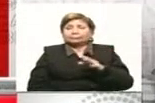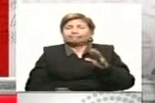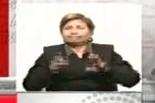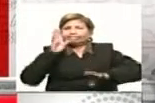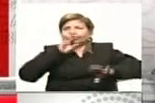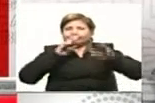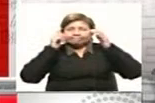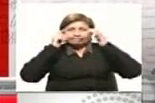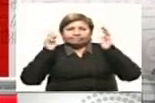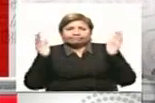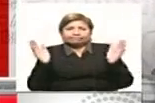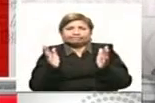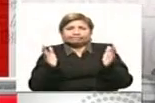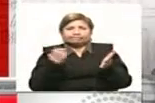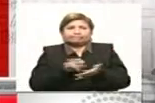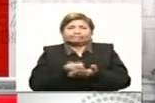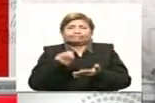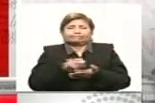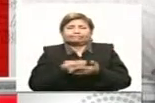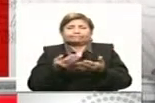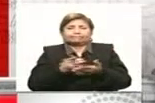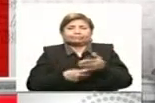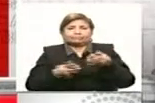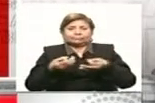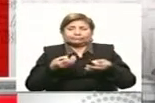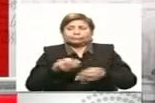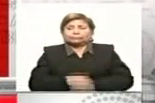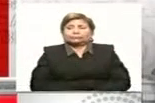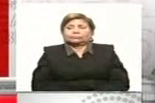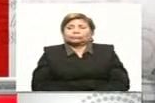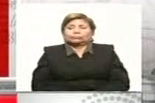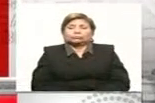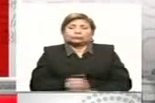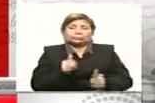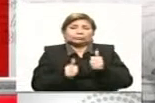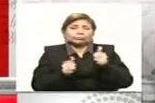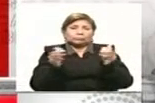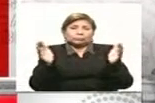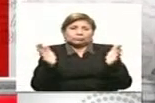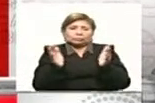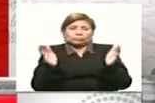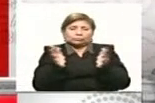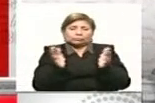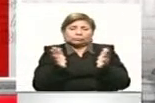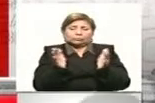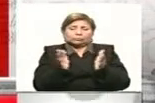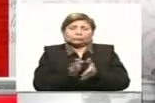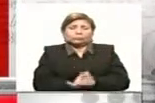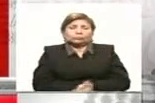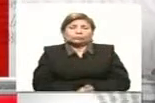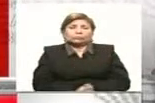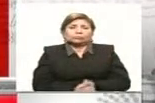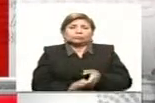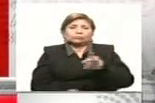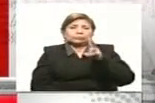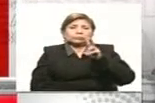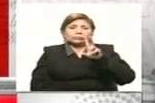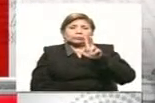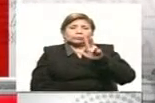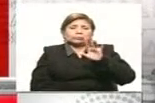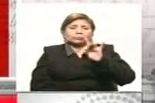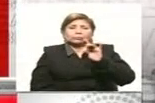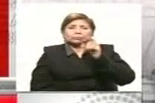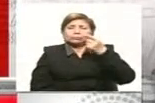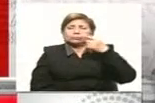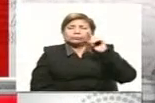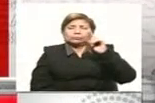la reducción en el gasto por programas presupuestales, el cual disminuye en 238 millones